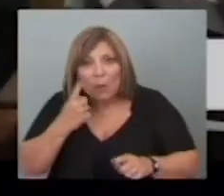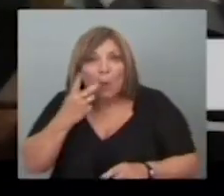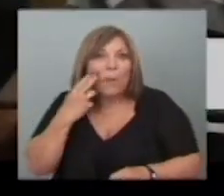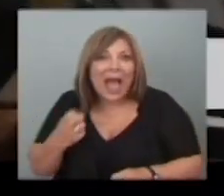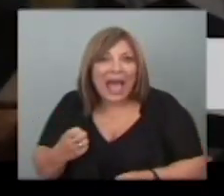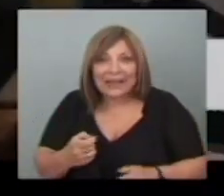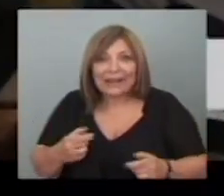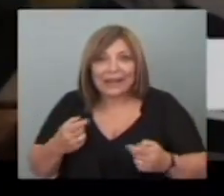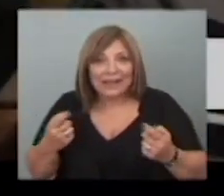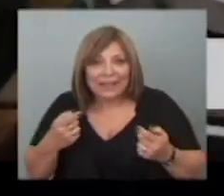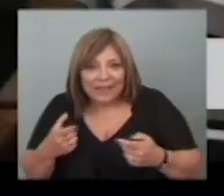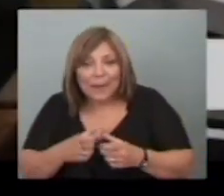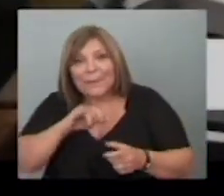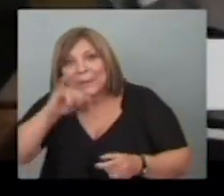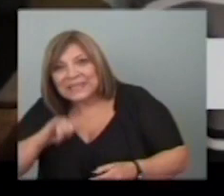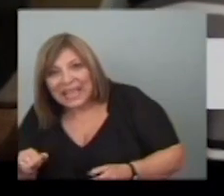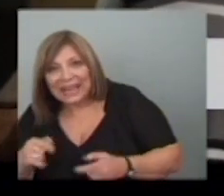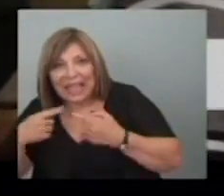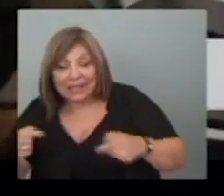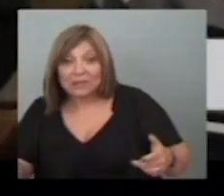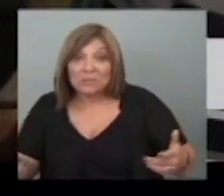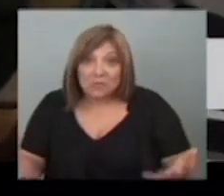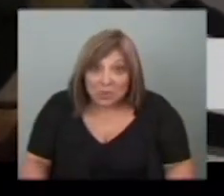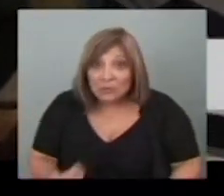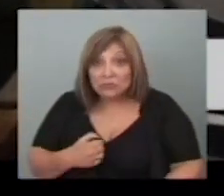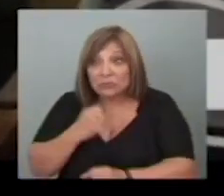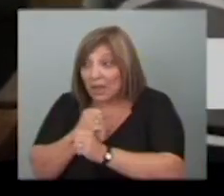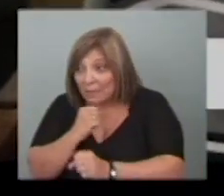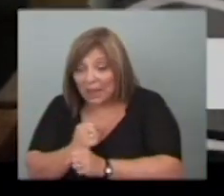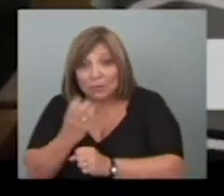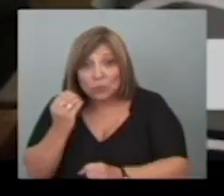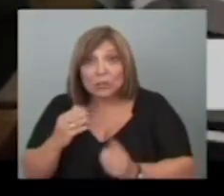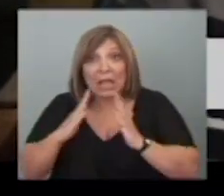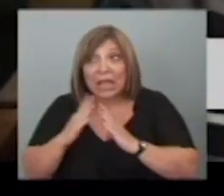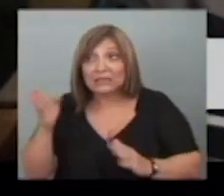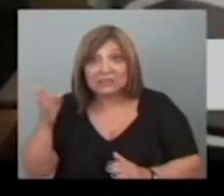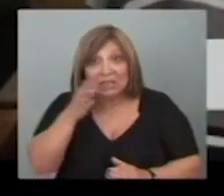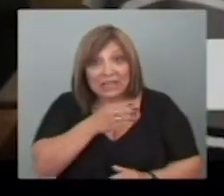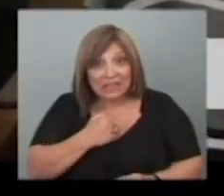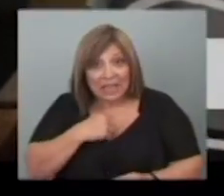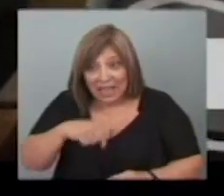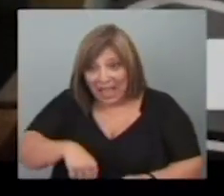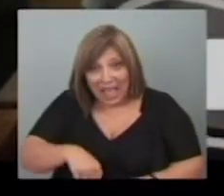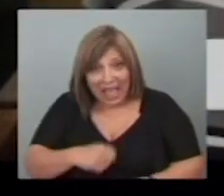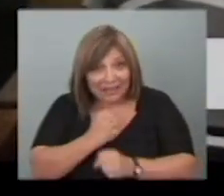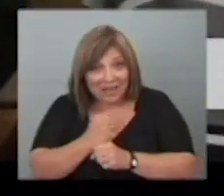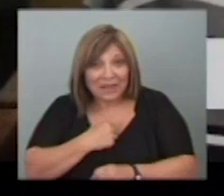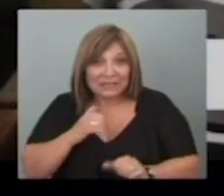de minutas, parte de pizzería y todo eso. Y bueno, yo había trabajado en varias casas de acá, de que se manejan ese rubro,